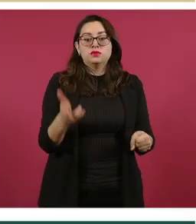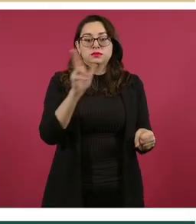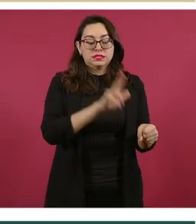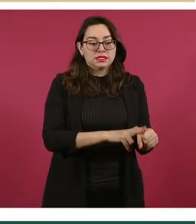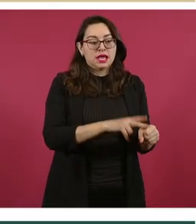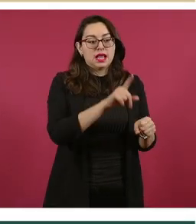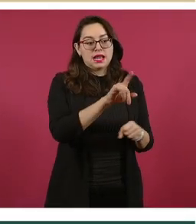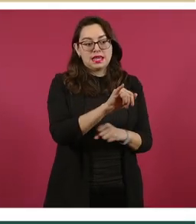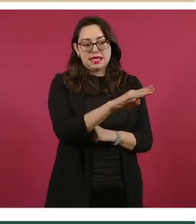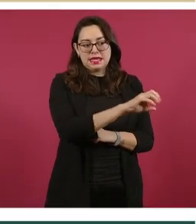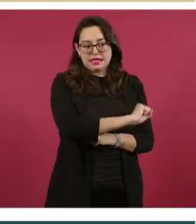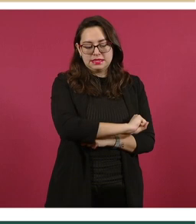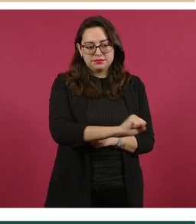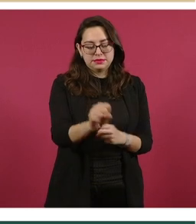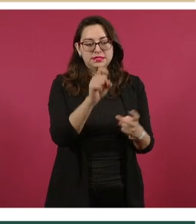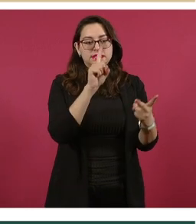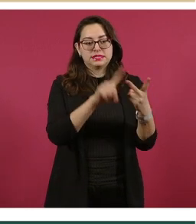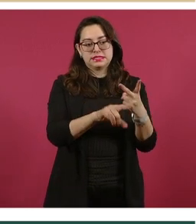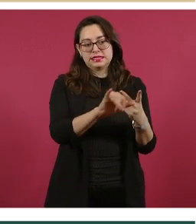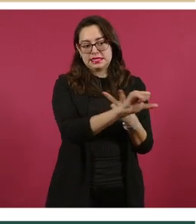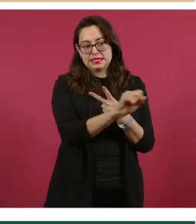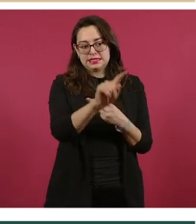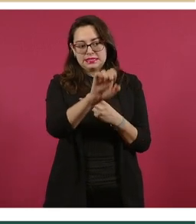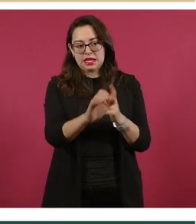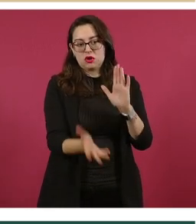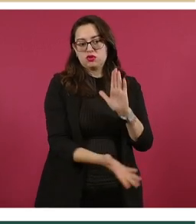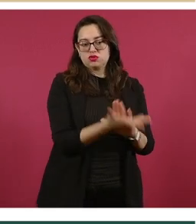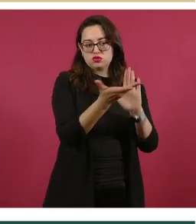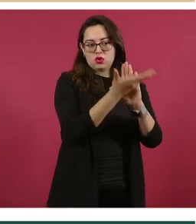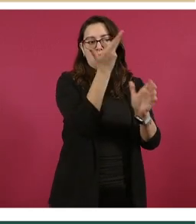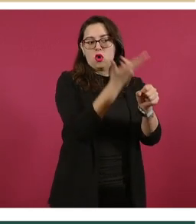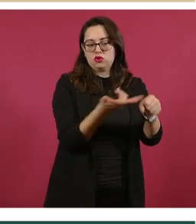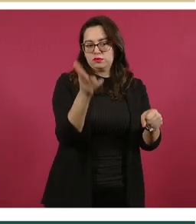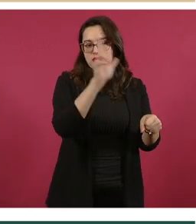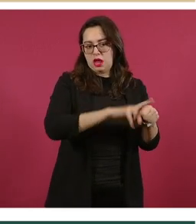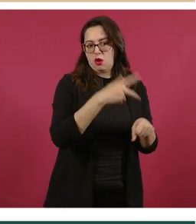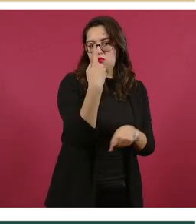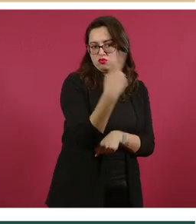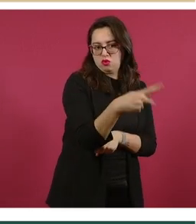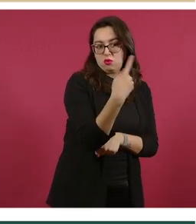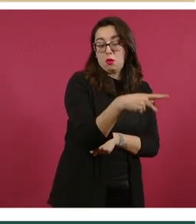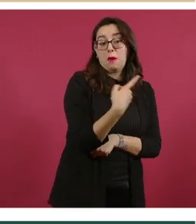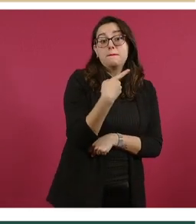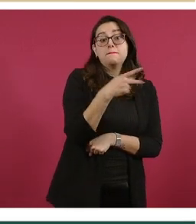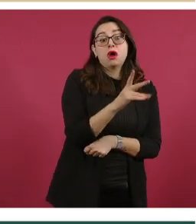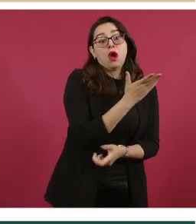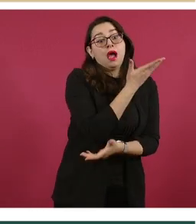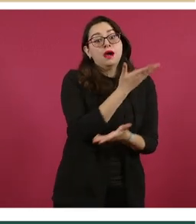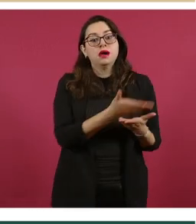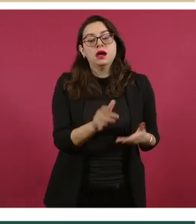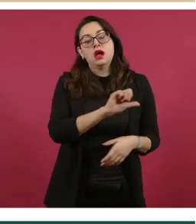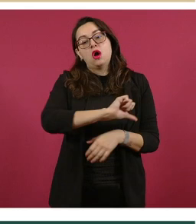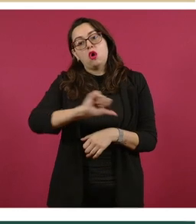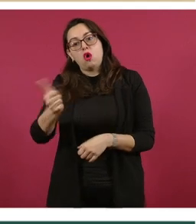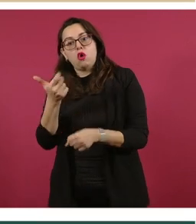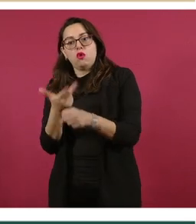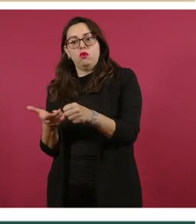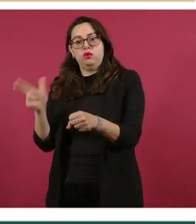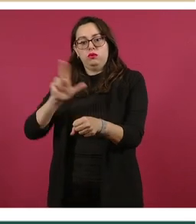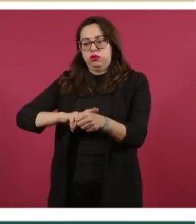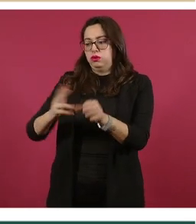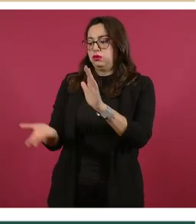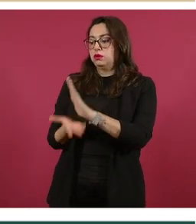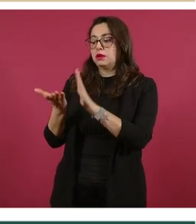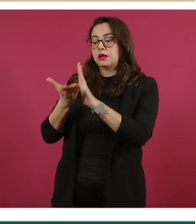IMSS para su régimen ordinario o el ISSSTE. Estos son hospitales que se construyen para la atención de las personas sin seguridad